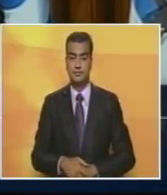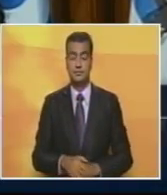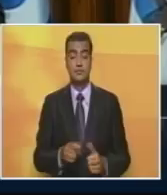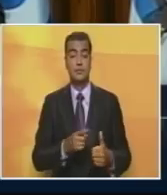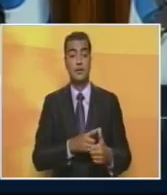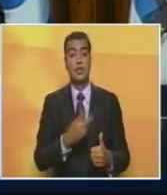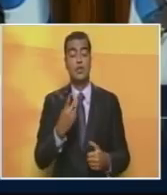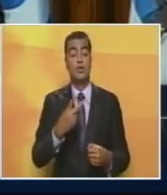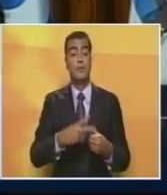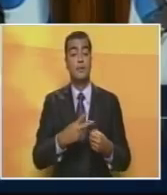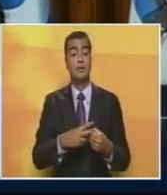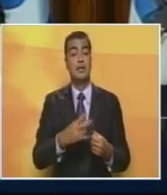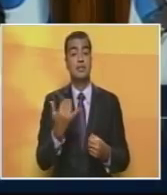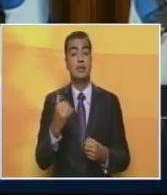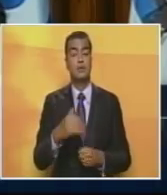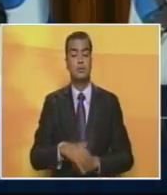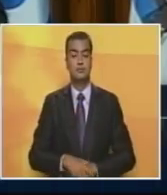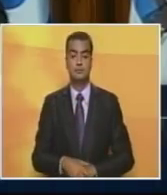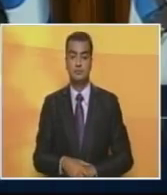2 de PDVSA Yagua.